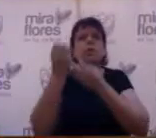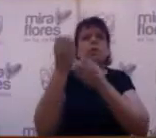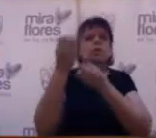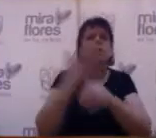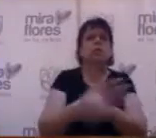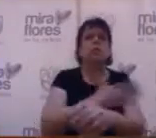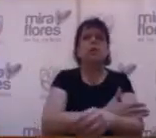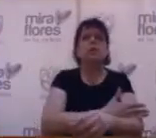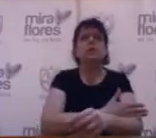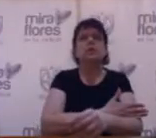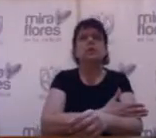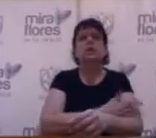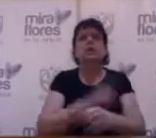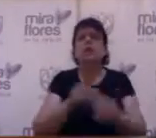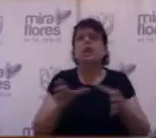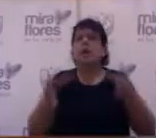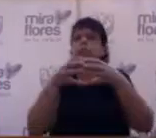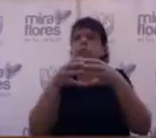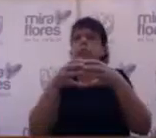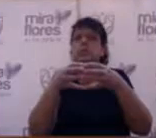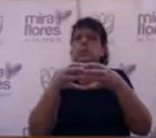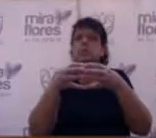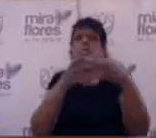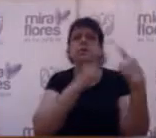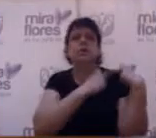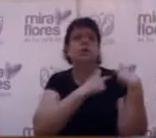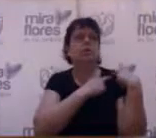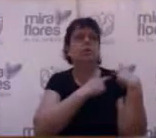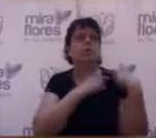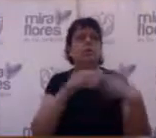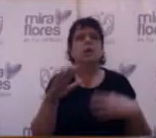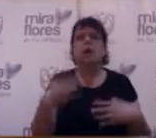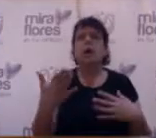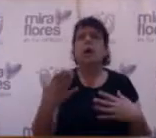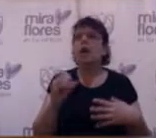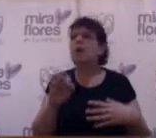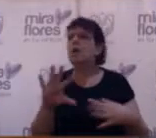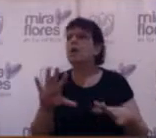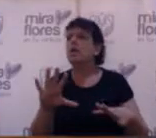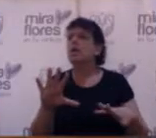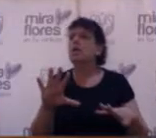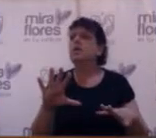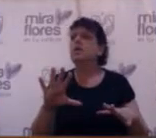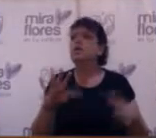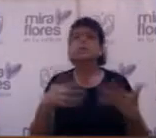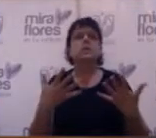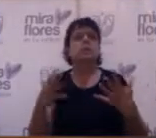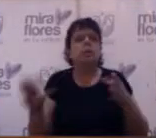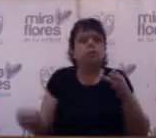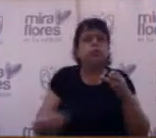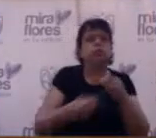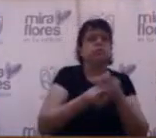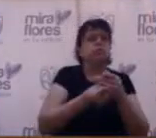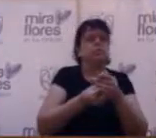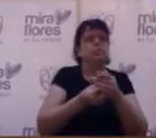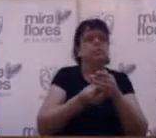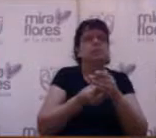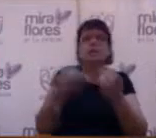previo de la respectiva comisión y no sé si hay alguien más que quiera hacer algún alcance